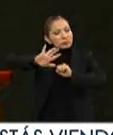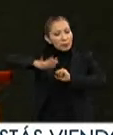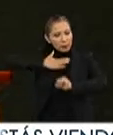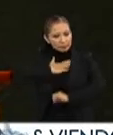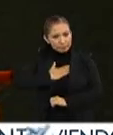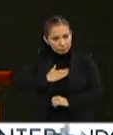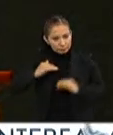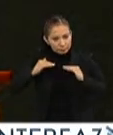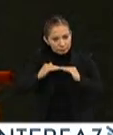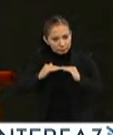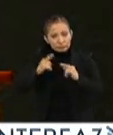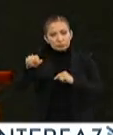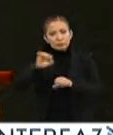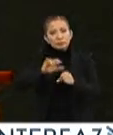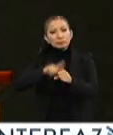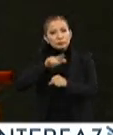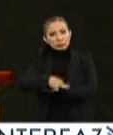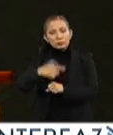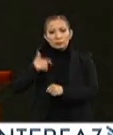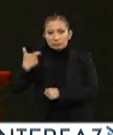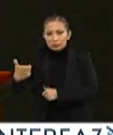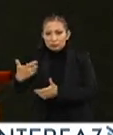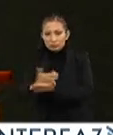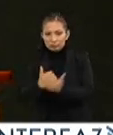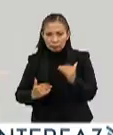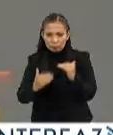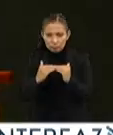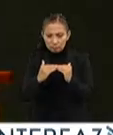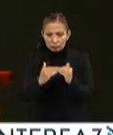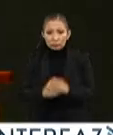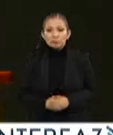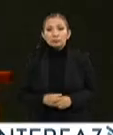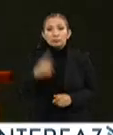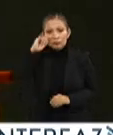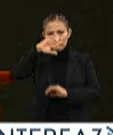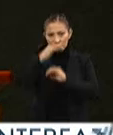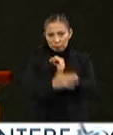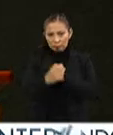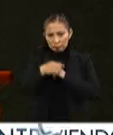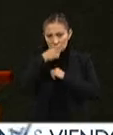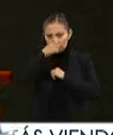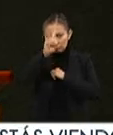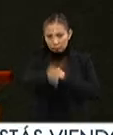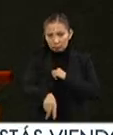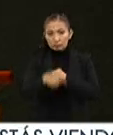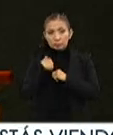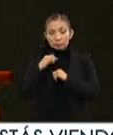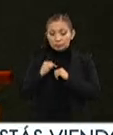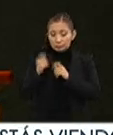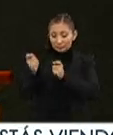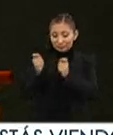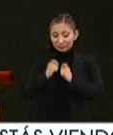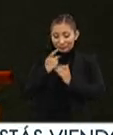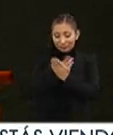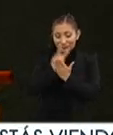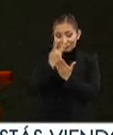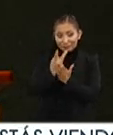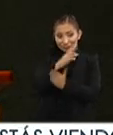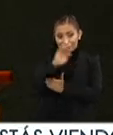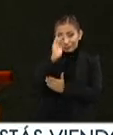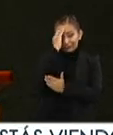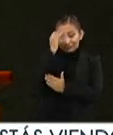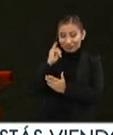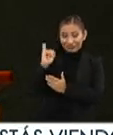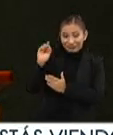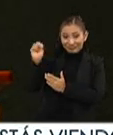más justa en lo social y en lo económico. Para terminar, quiero decirles que recibir este reconocimiento que me